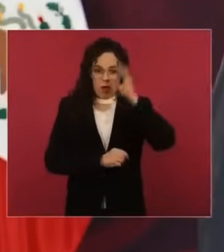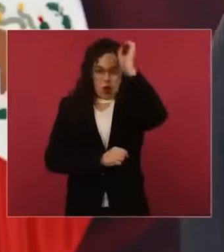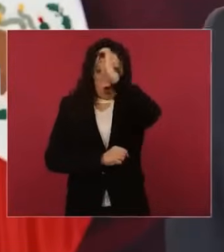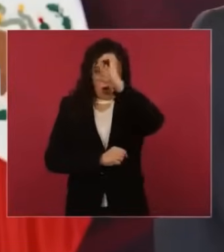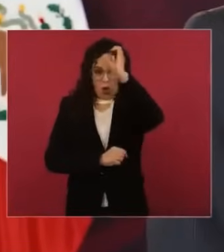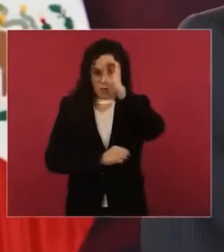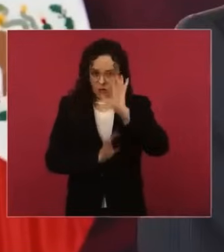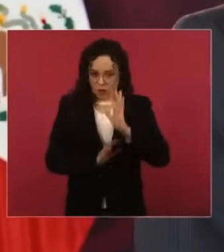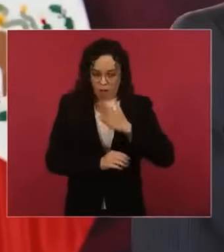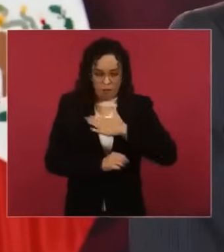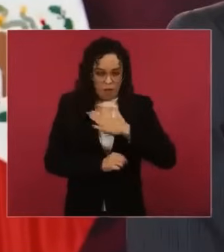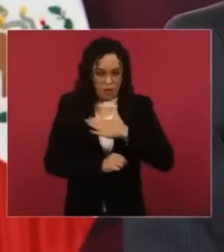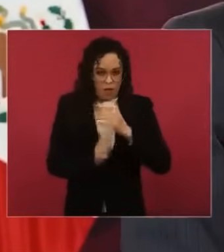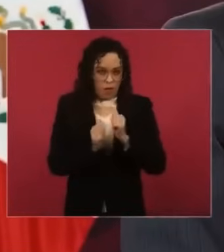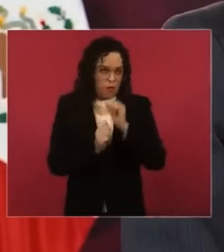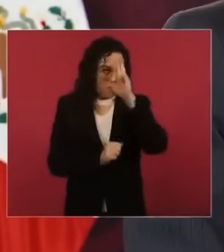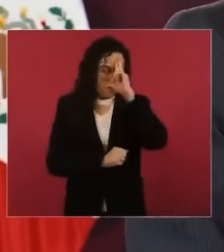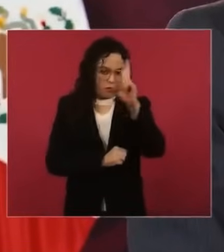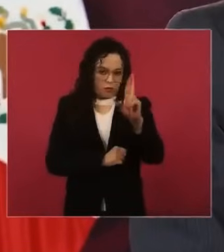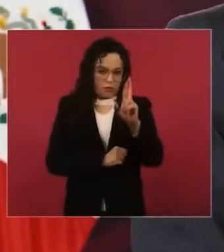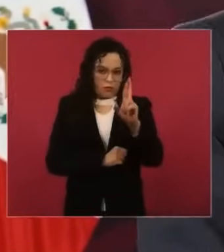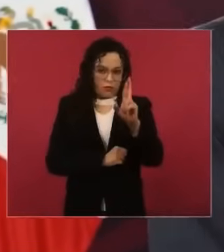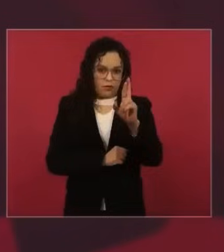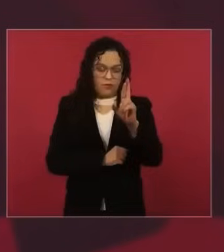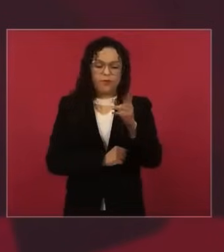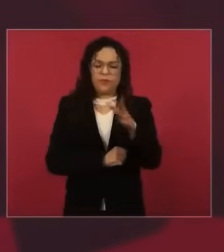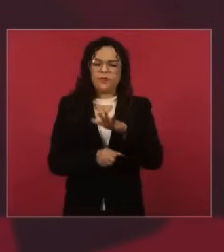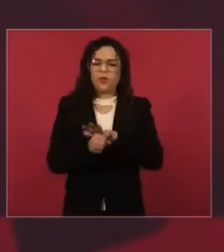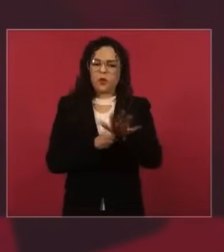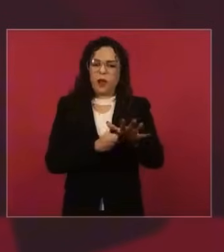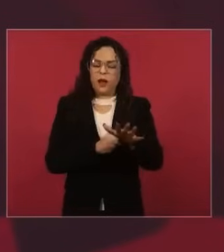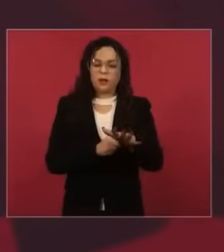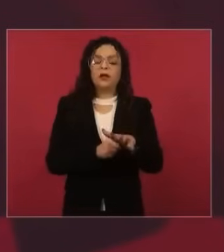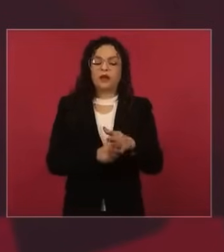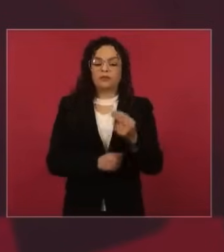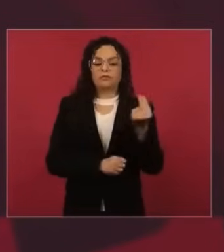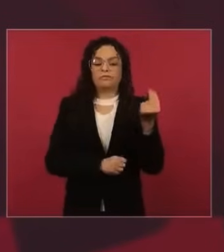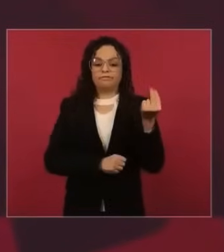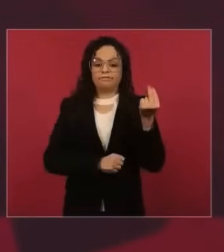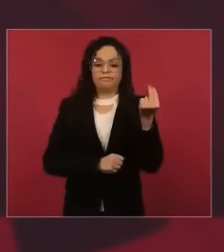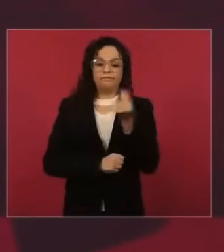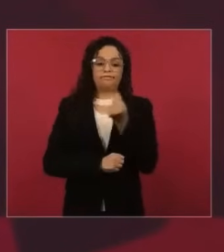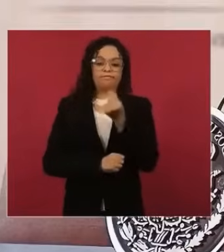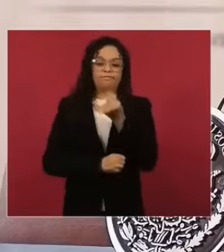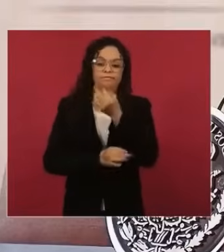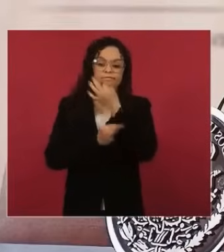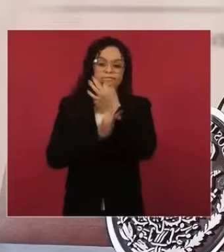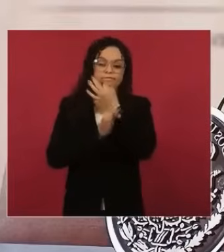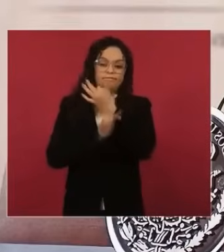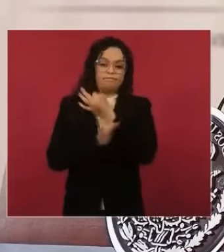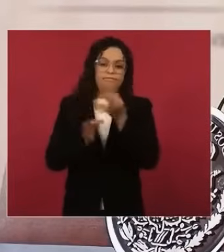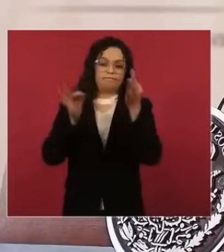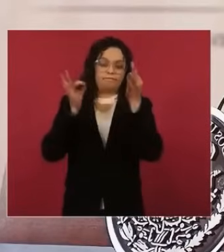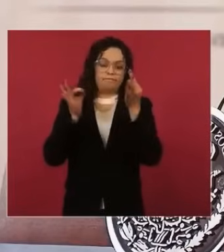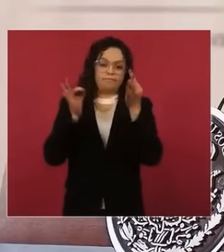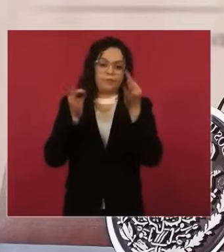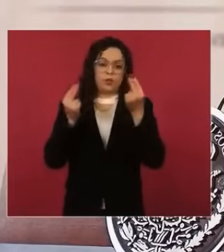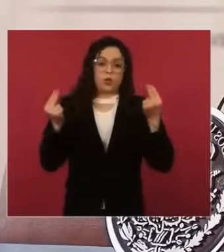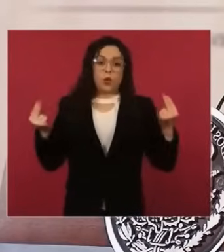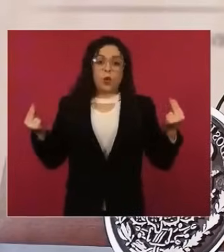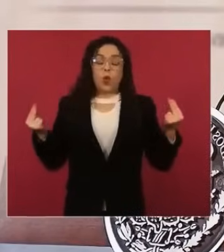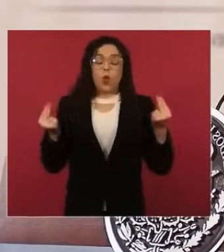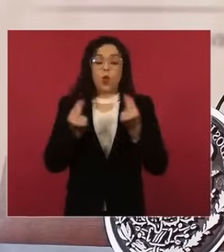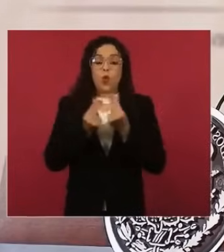estos opositores que dicen que el gobierno no hizo nada. Claro, hubo perifoneo, como dijo, hubo